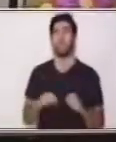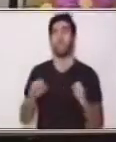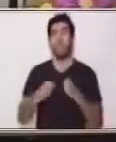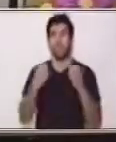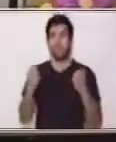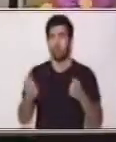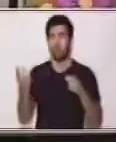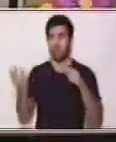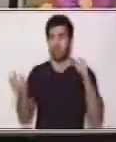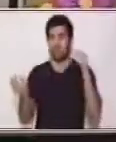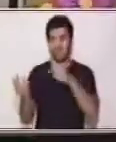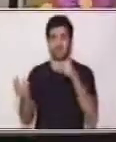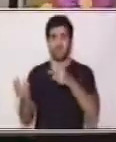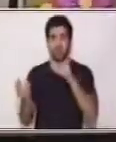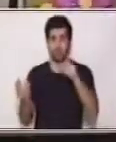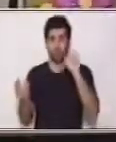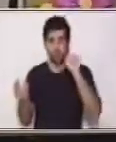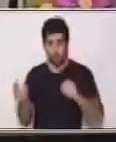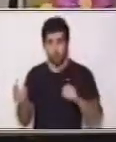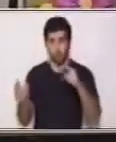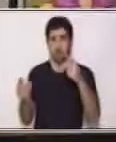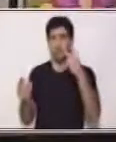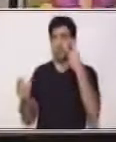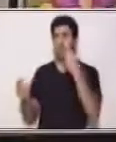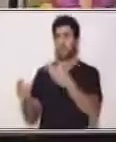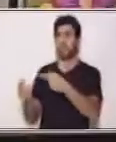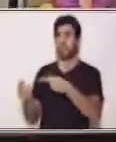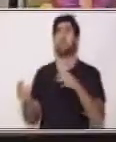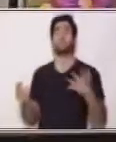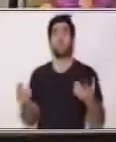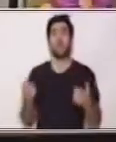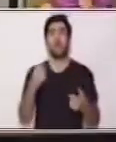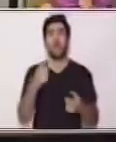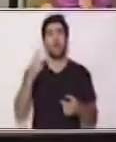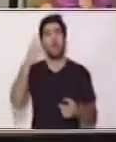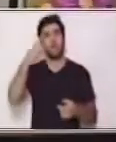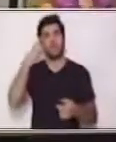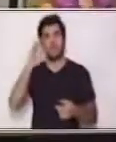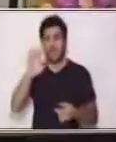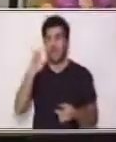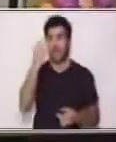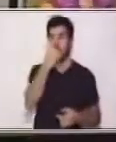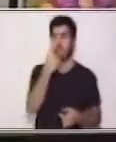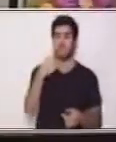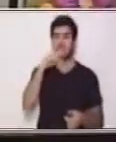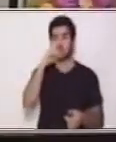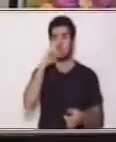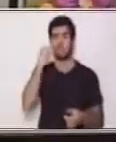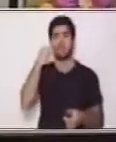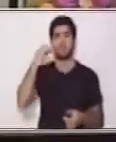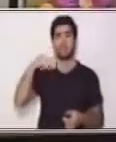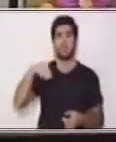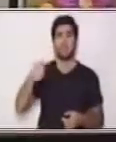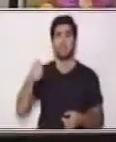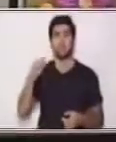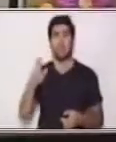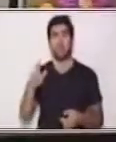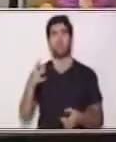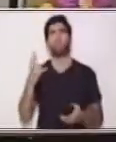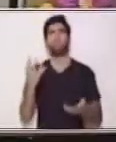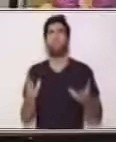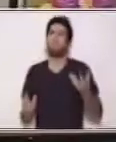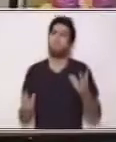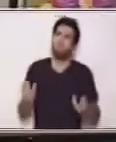piedras, si tú puedes observar, las vamos a estimar. ¿Por qué solamente las vamos a estimar? Las vamos a